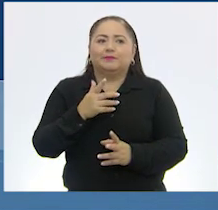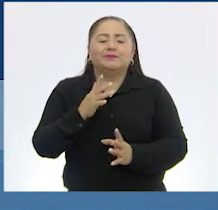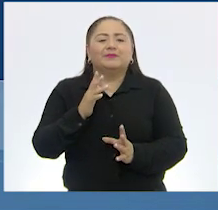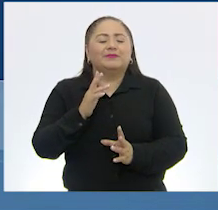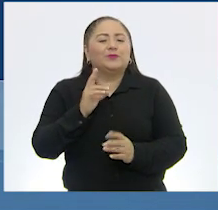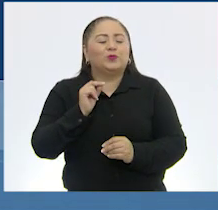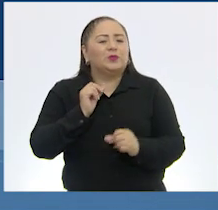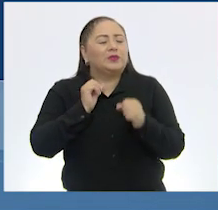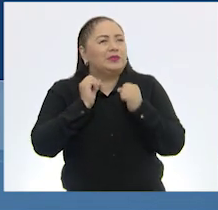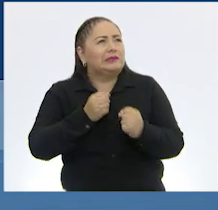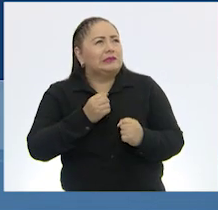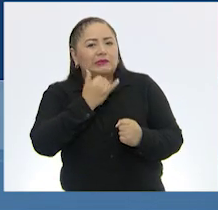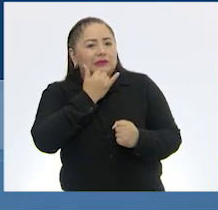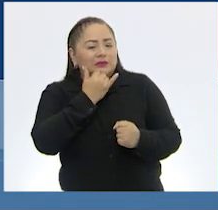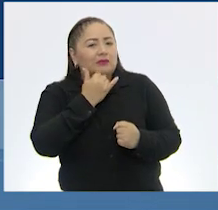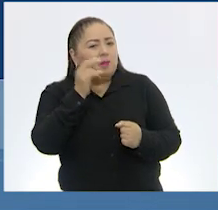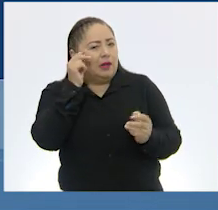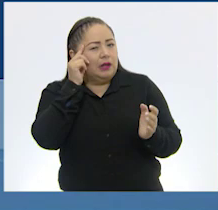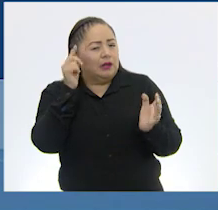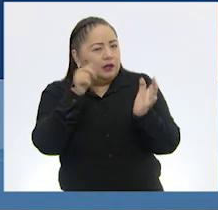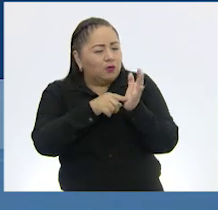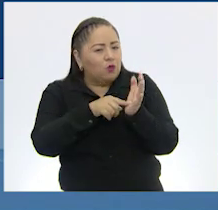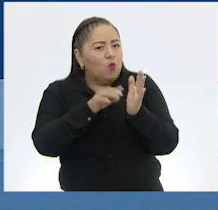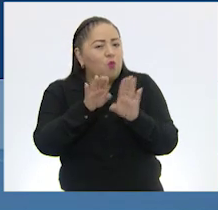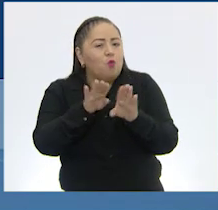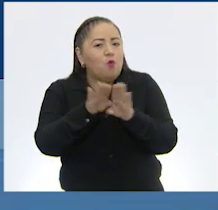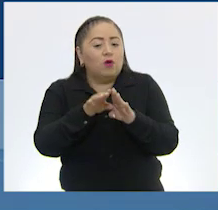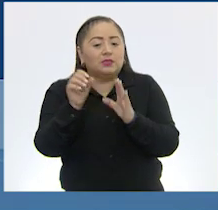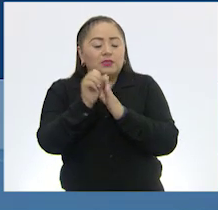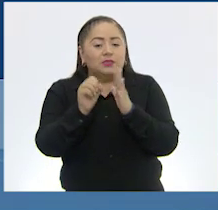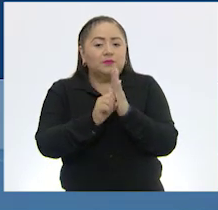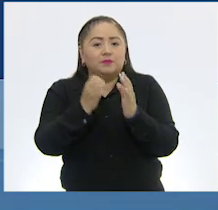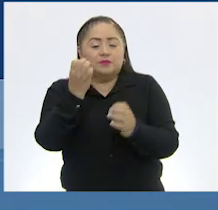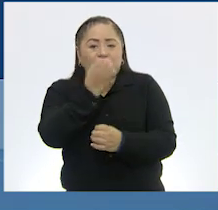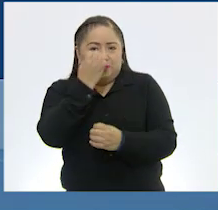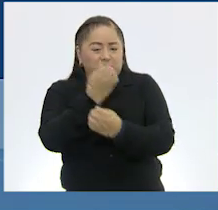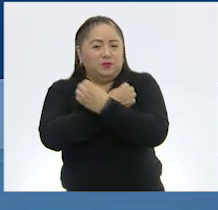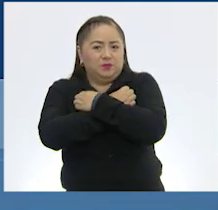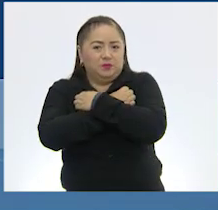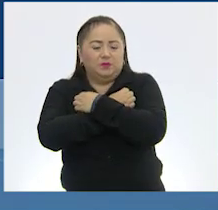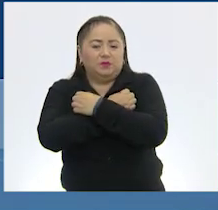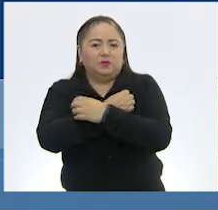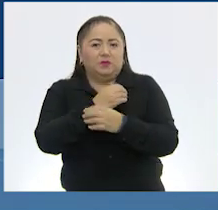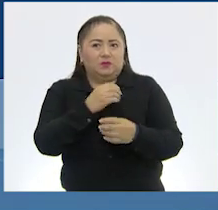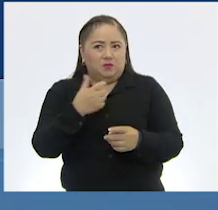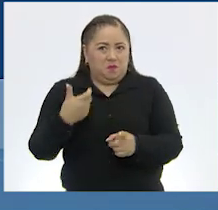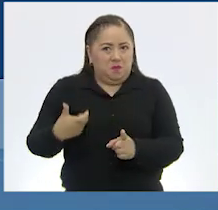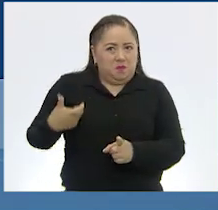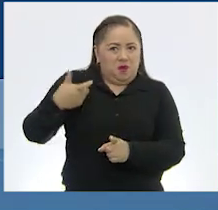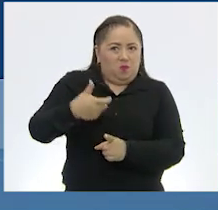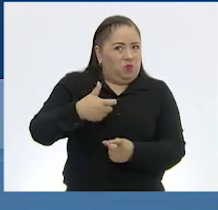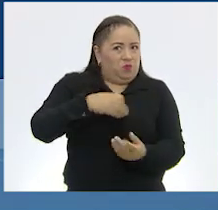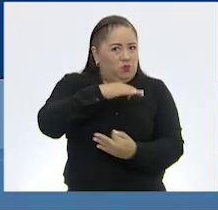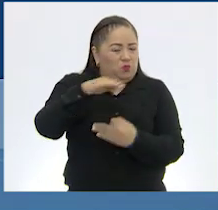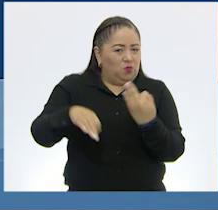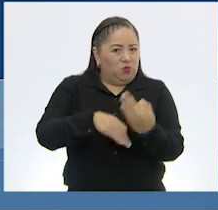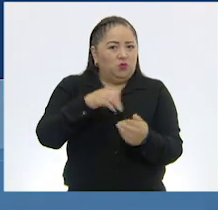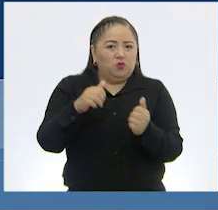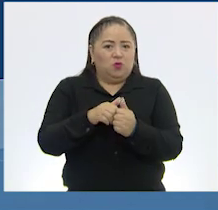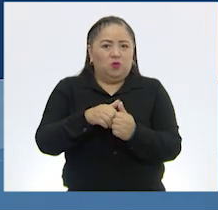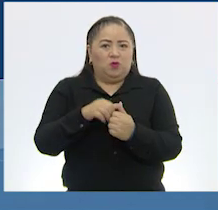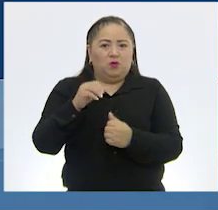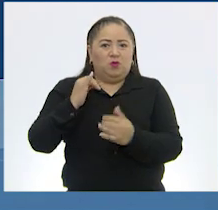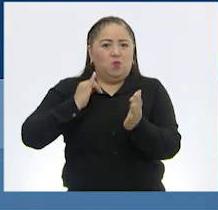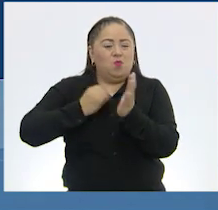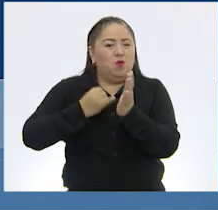No estoy seguro, maestra, pero creo que significa que el sistema educativo lo pagamos todos y todas con